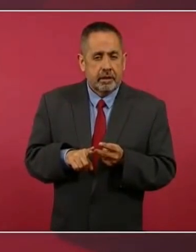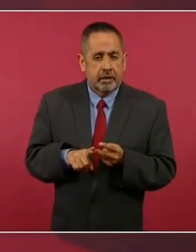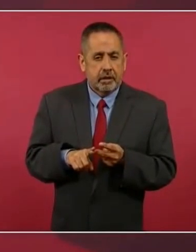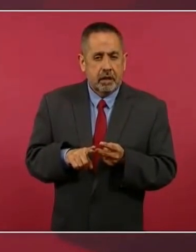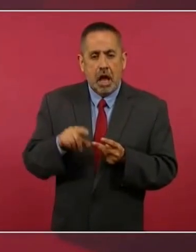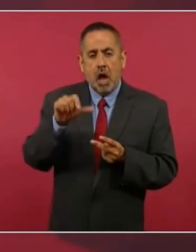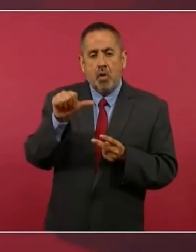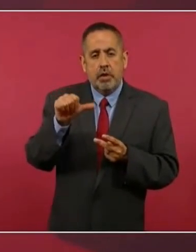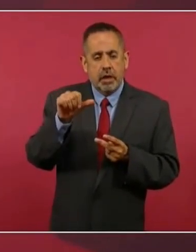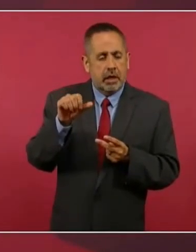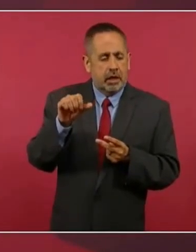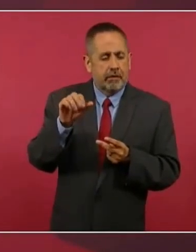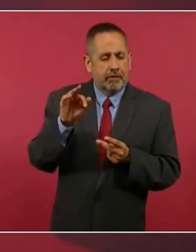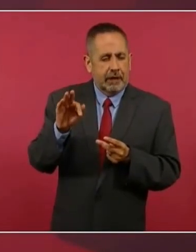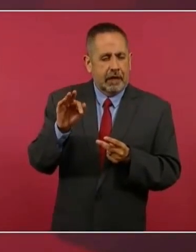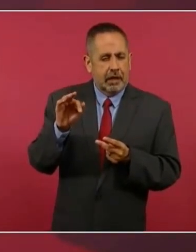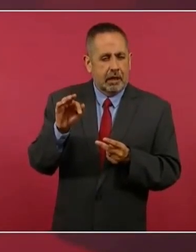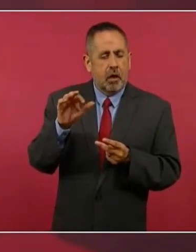la Auditoría